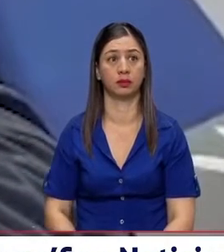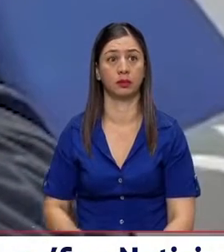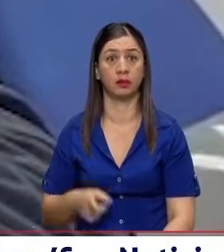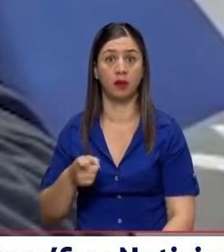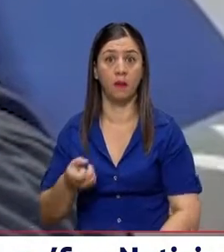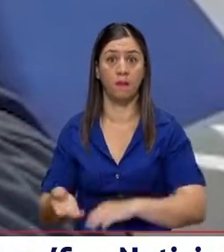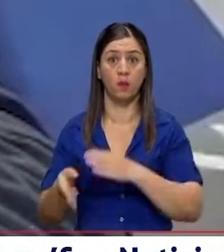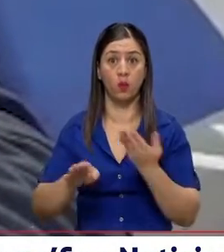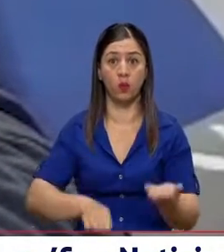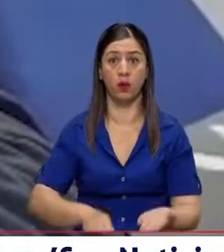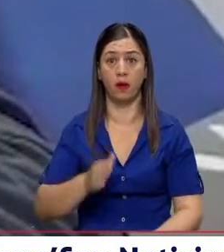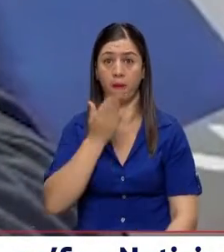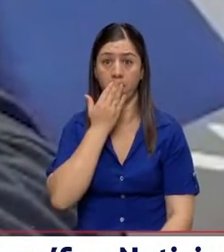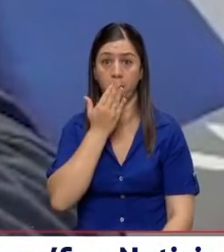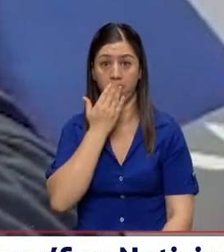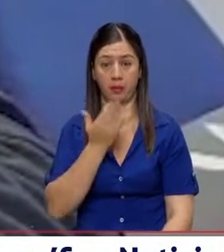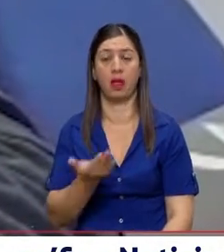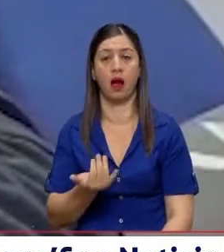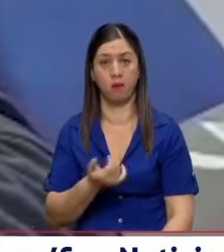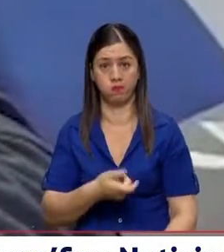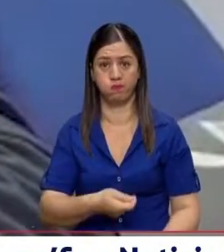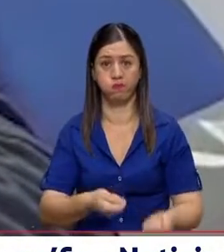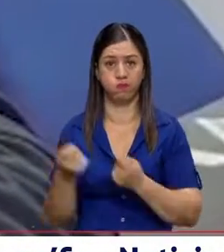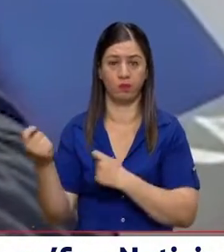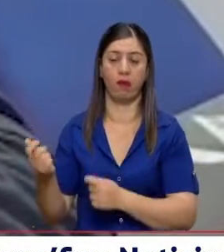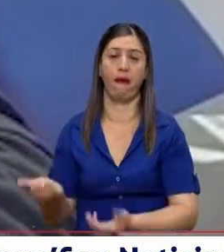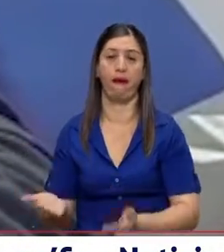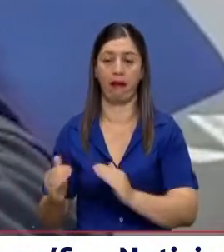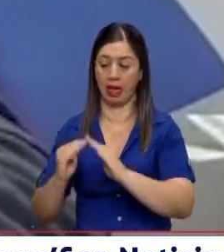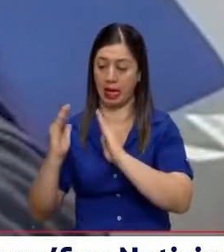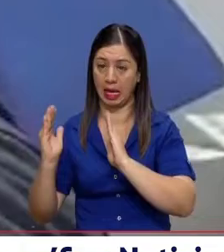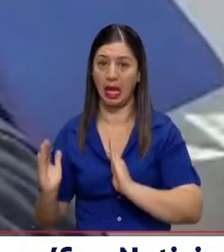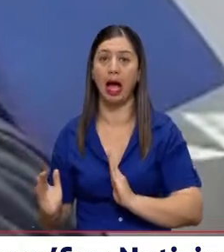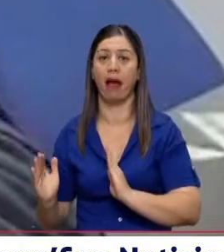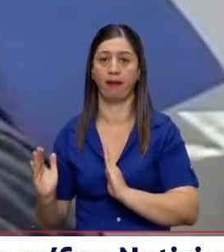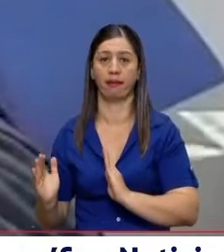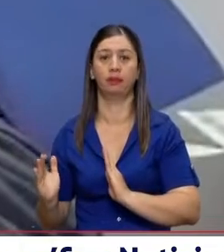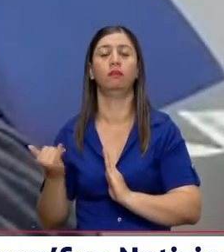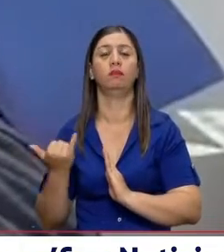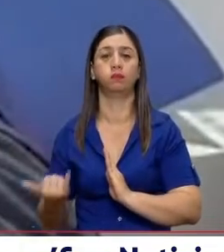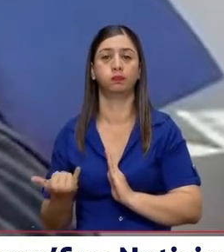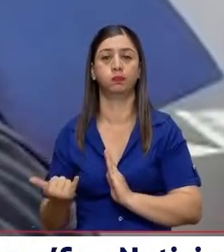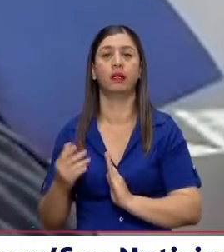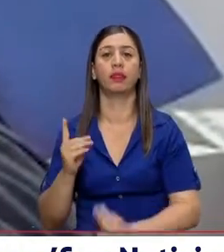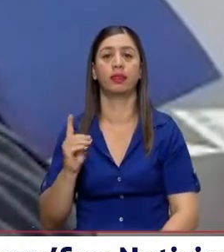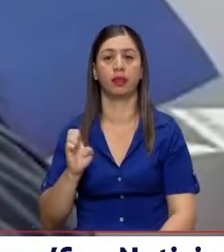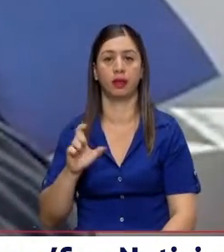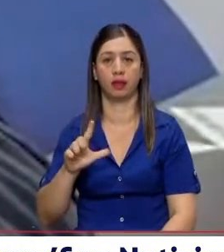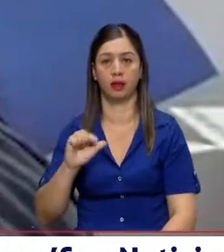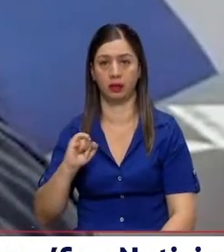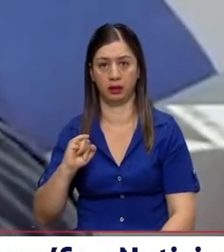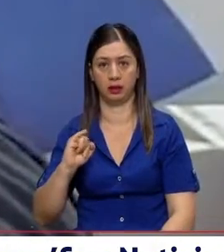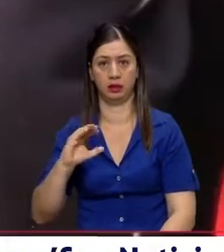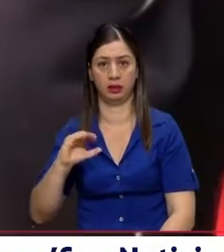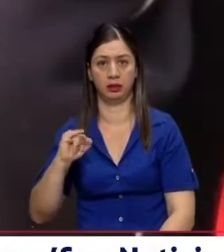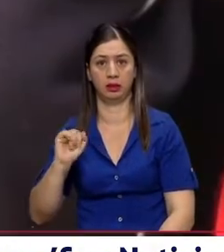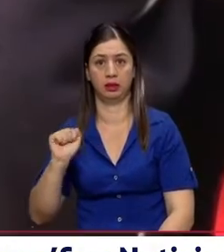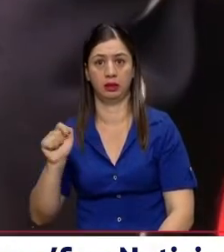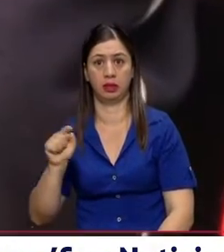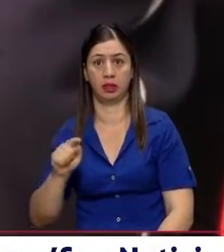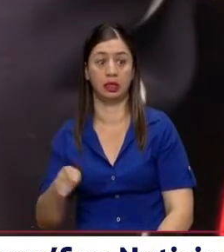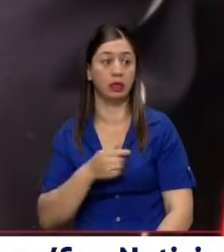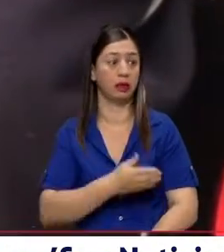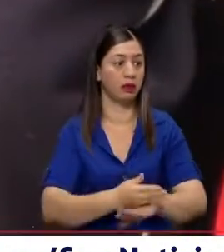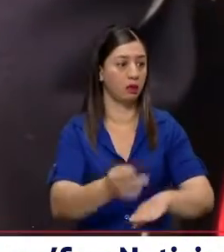de un comunero indígena que fue extraído del caserío del centro poblado de Las Delicias y que luego fue